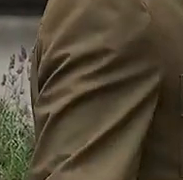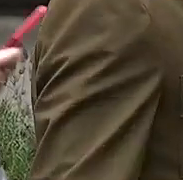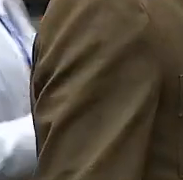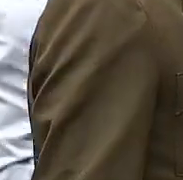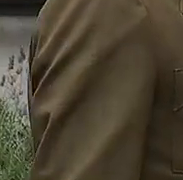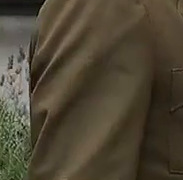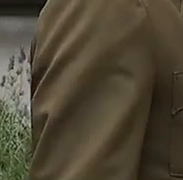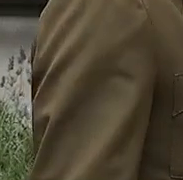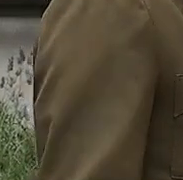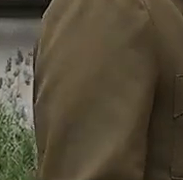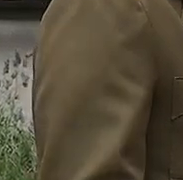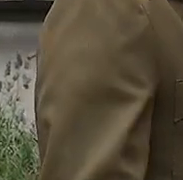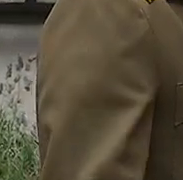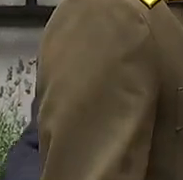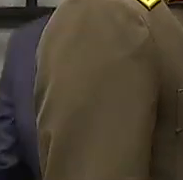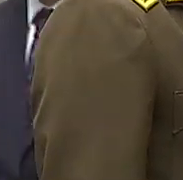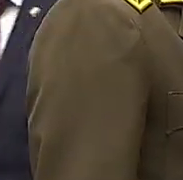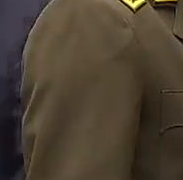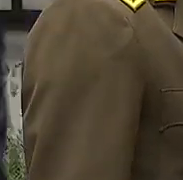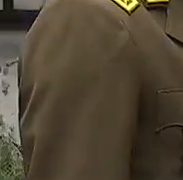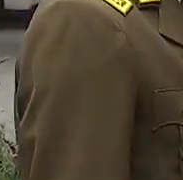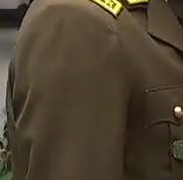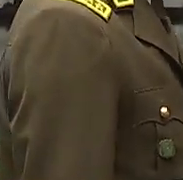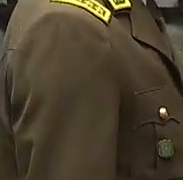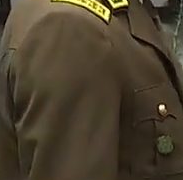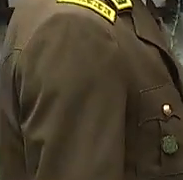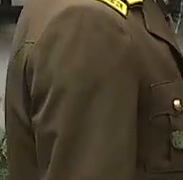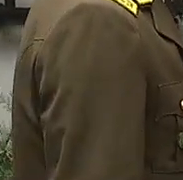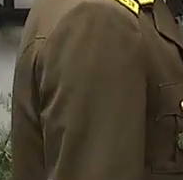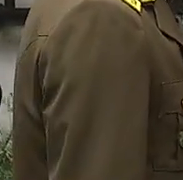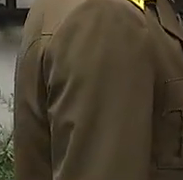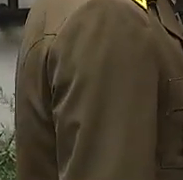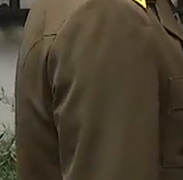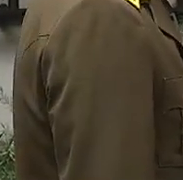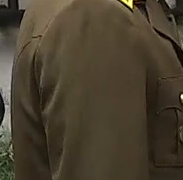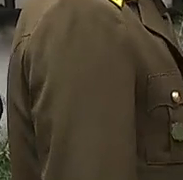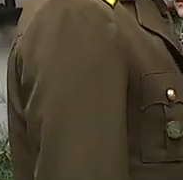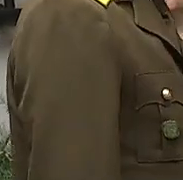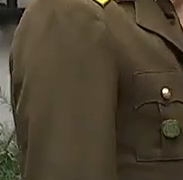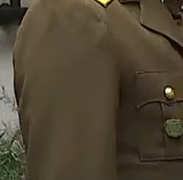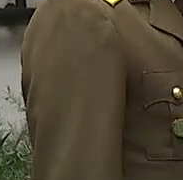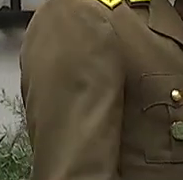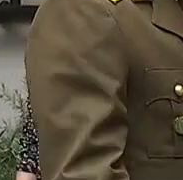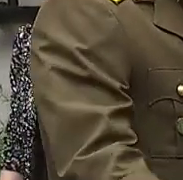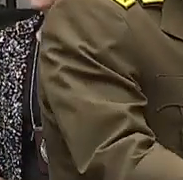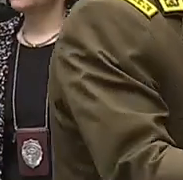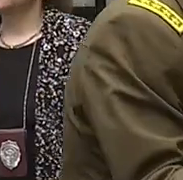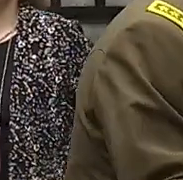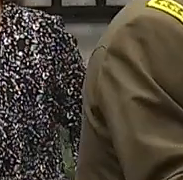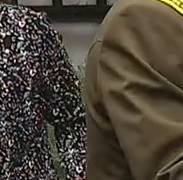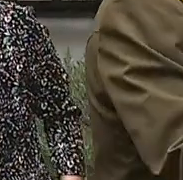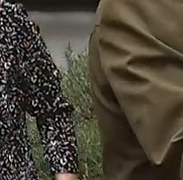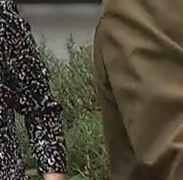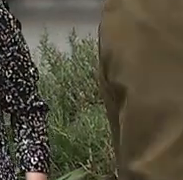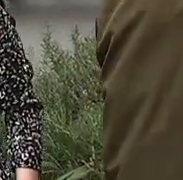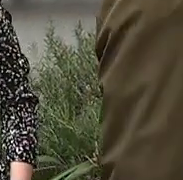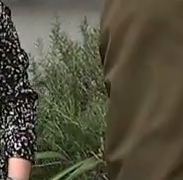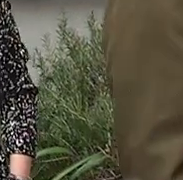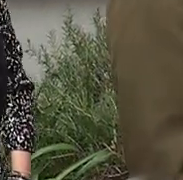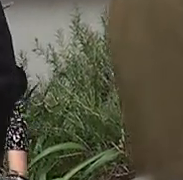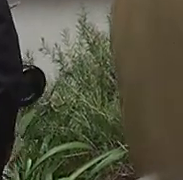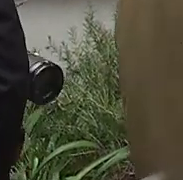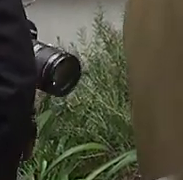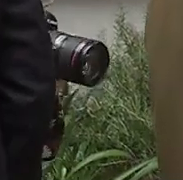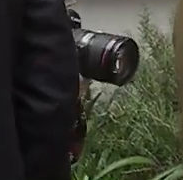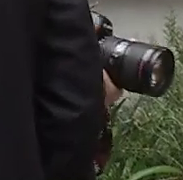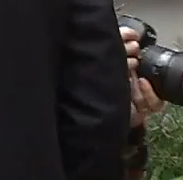acuerdo como dijo imperfecto pero las negociaciones así tienen que dar algún resultado entre la oposición y el oficialismo Es